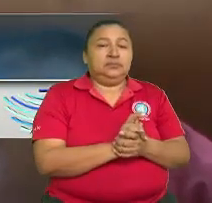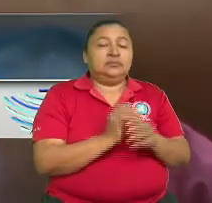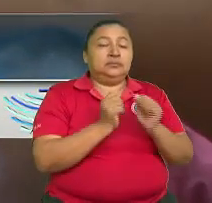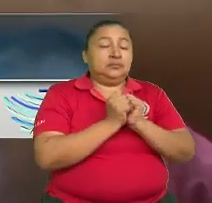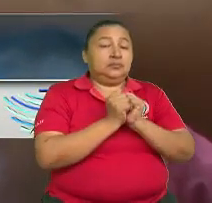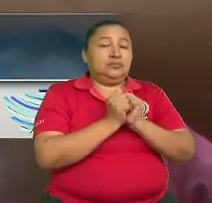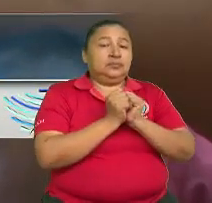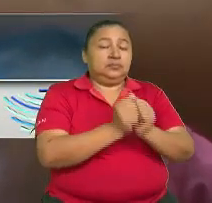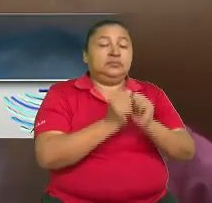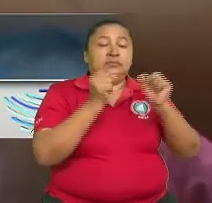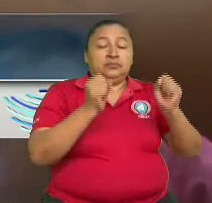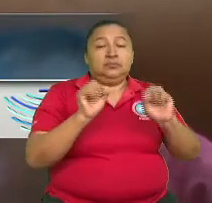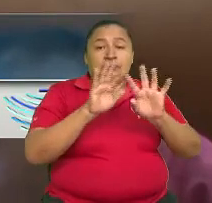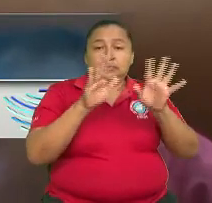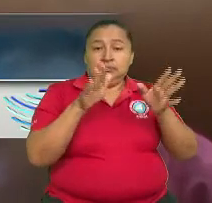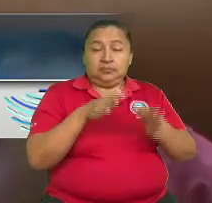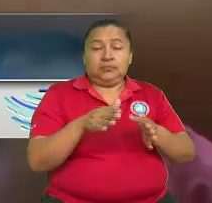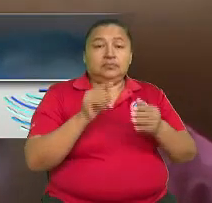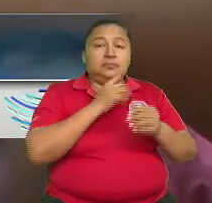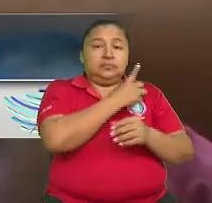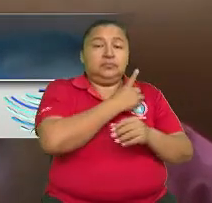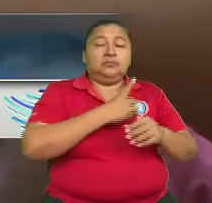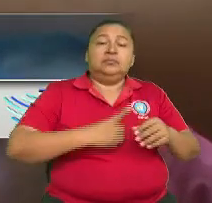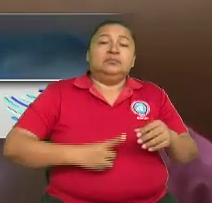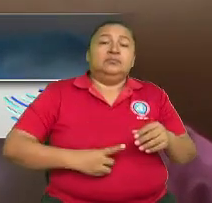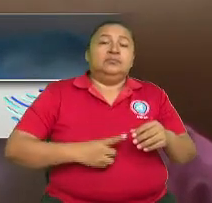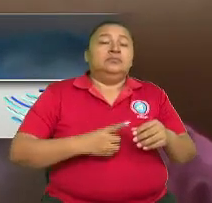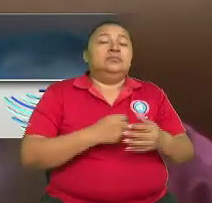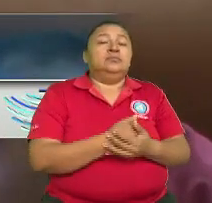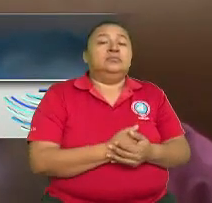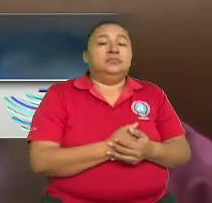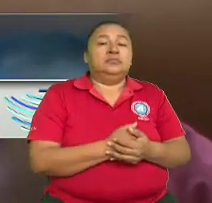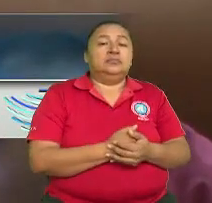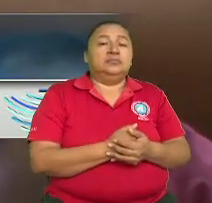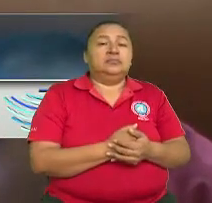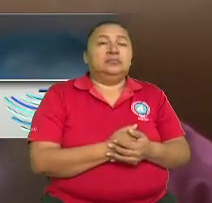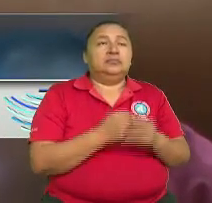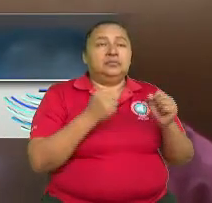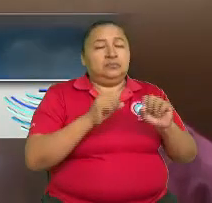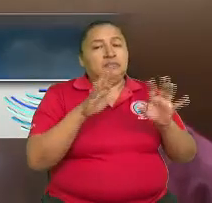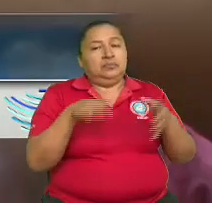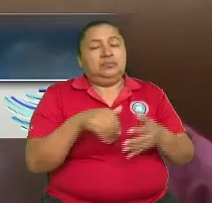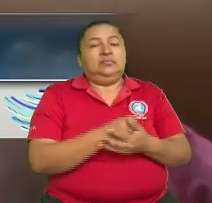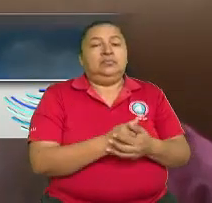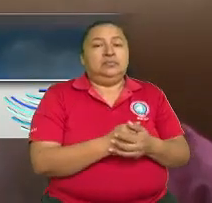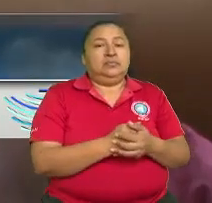compañeras y compañeros, diputadas y diputados.